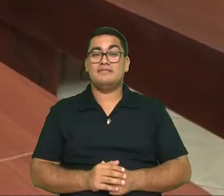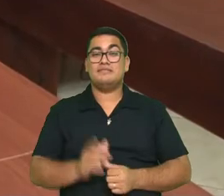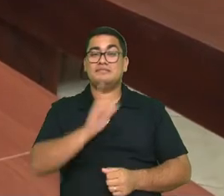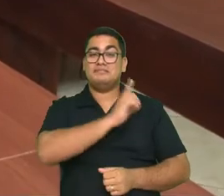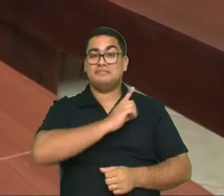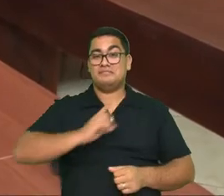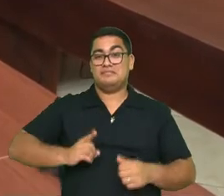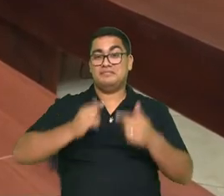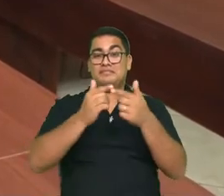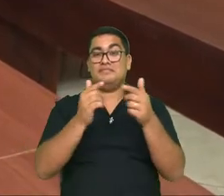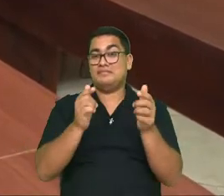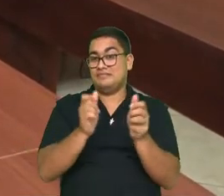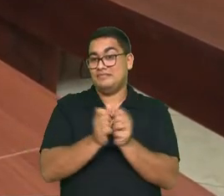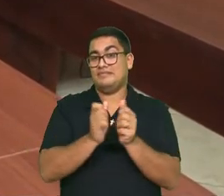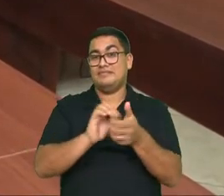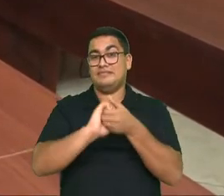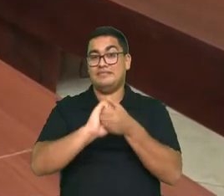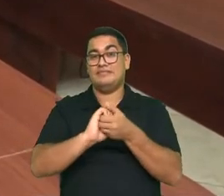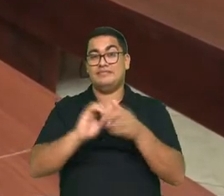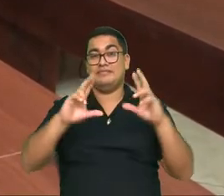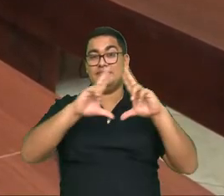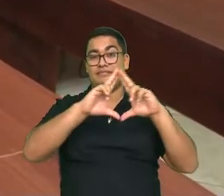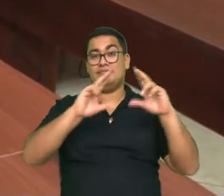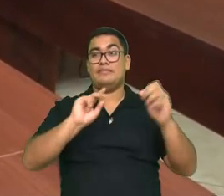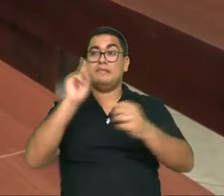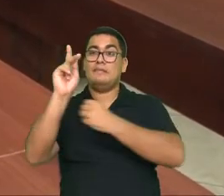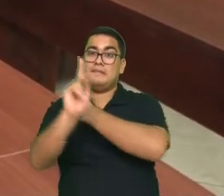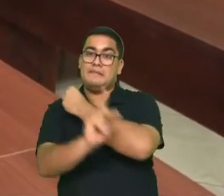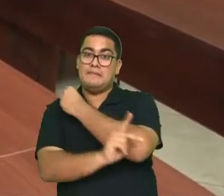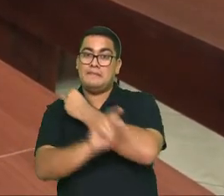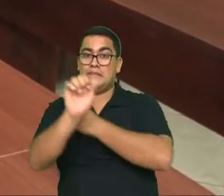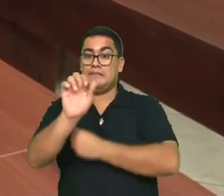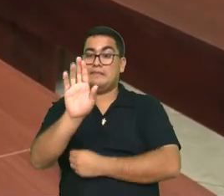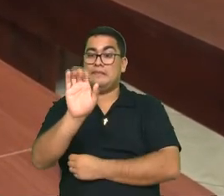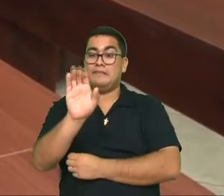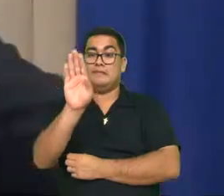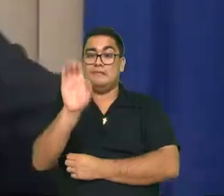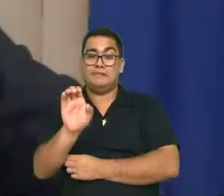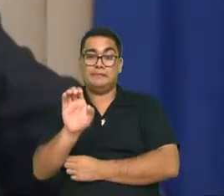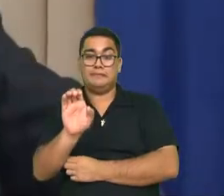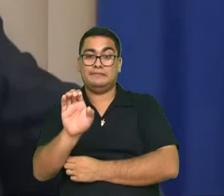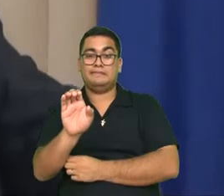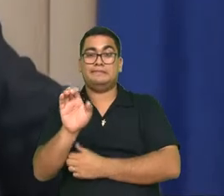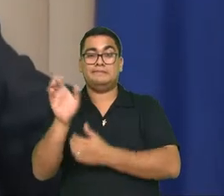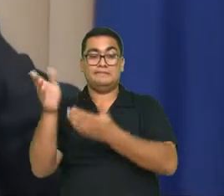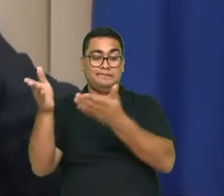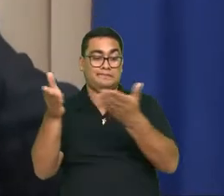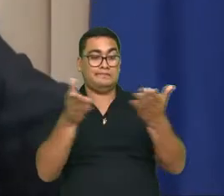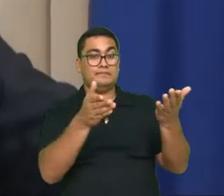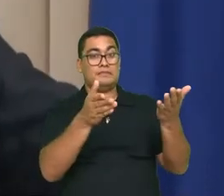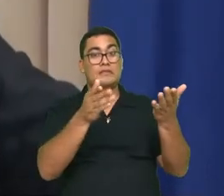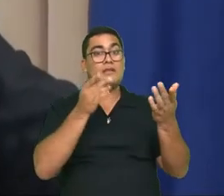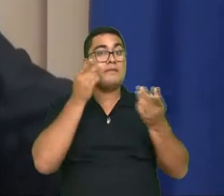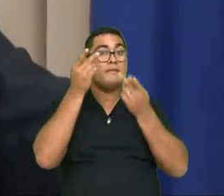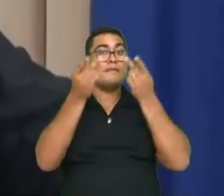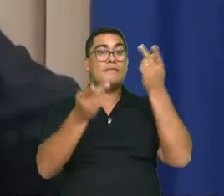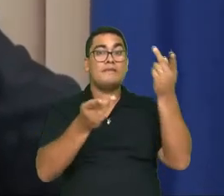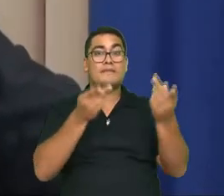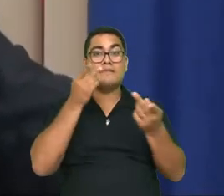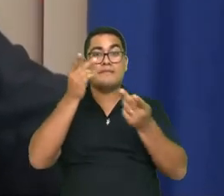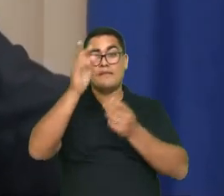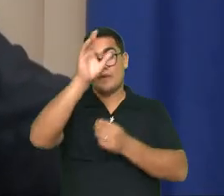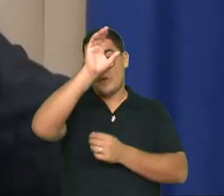Diputados del Grupo Parlamentario de Amistad Nicaragua-República Árabe de Saharaui recibieron esta tarde una visita de cortesía